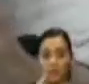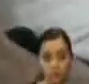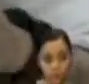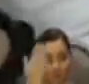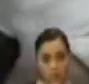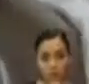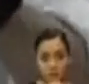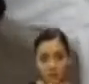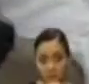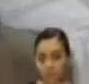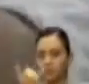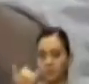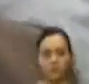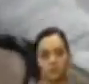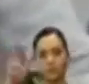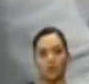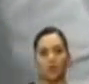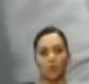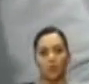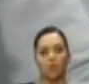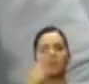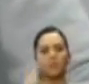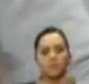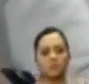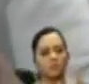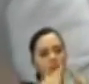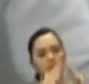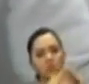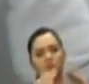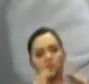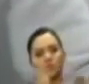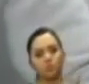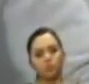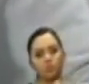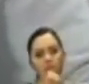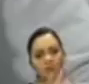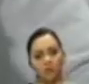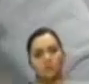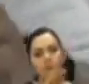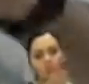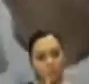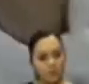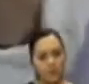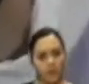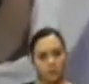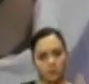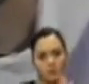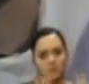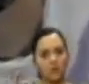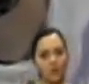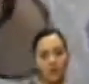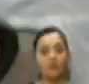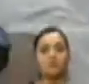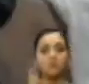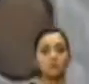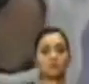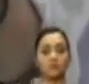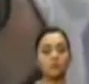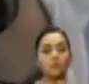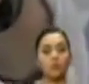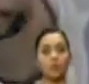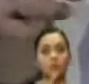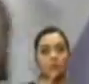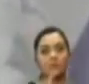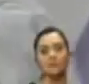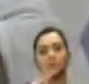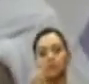puesto ahí la batería de baños, lo principal, no conectaron el agua. Y otro problema más que detecté, ¿no? Que habían llevado 60 bancas nuevas a los chicos, dijeron,